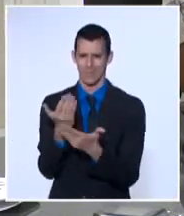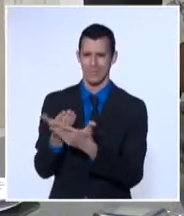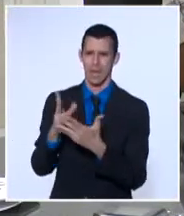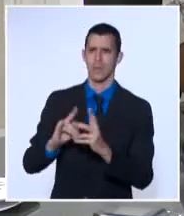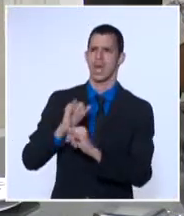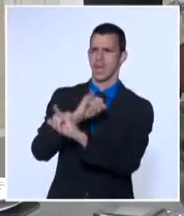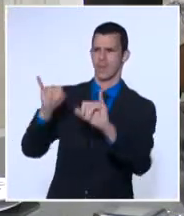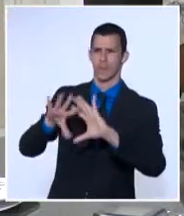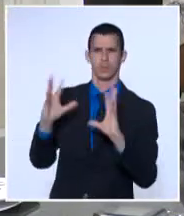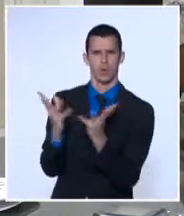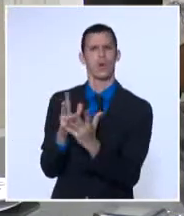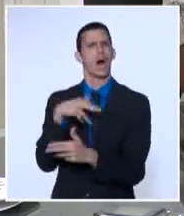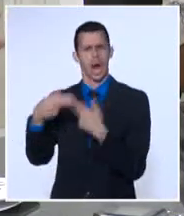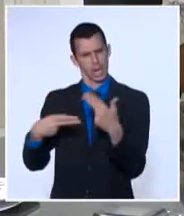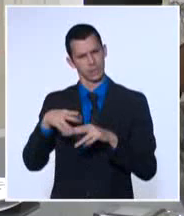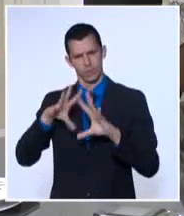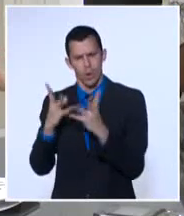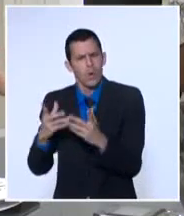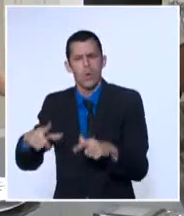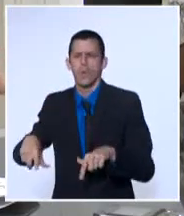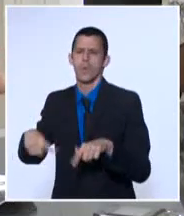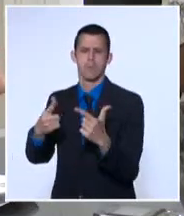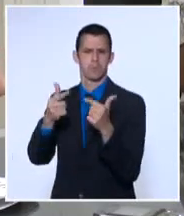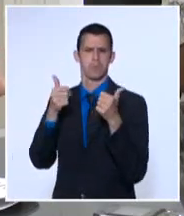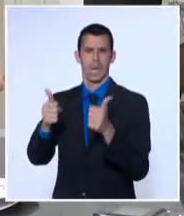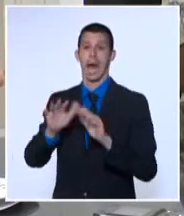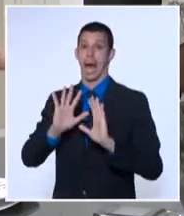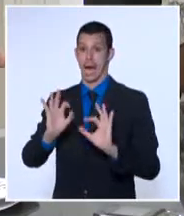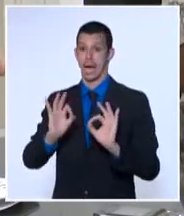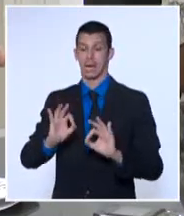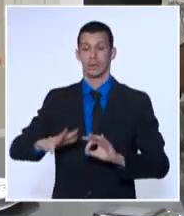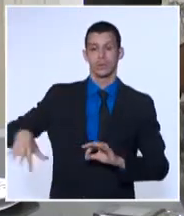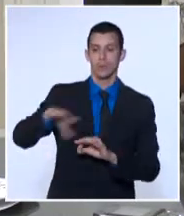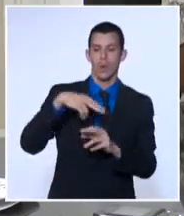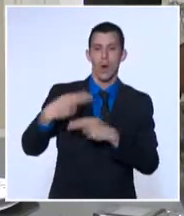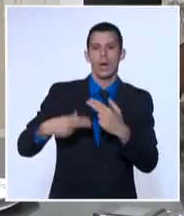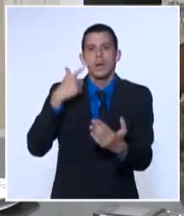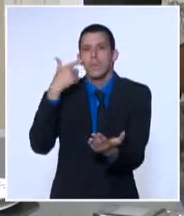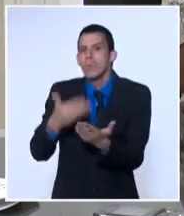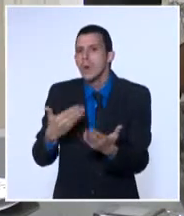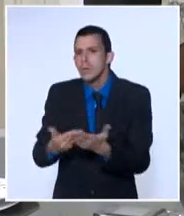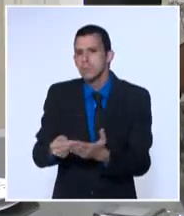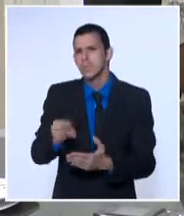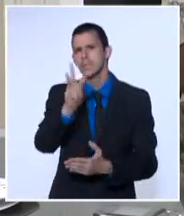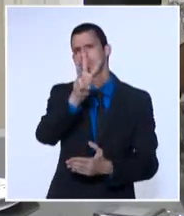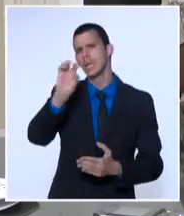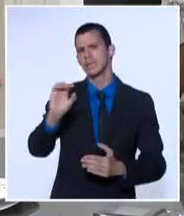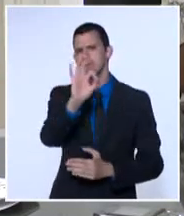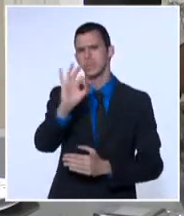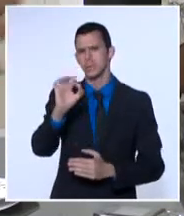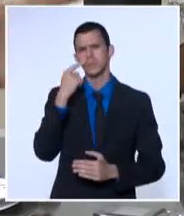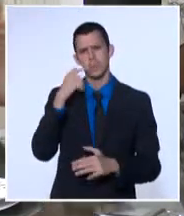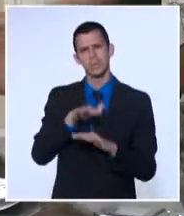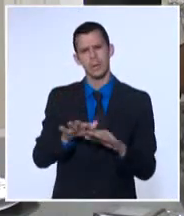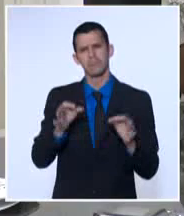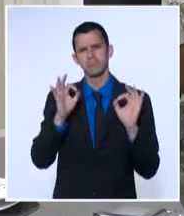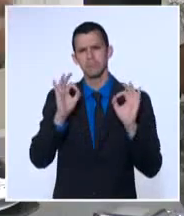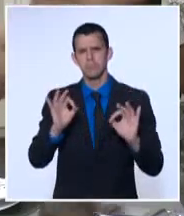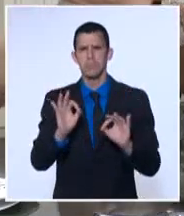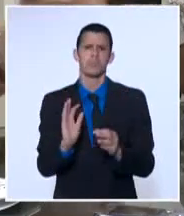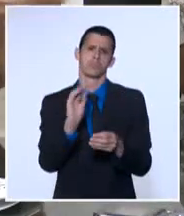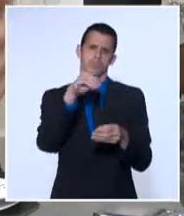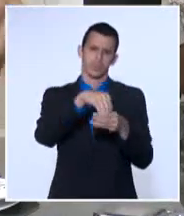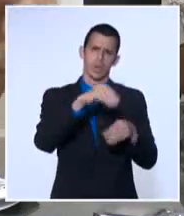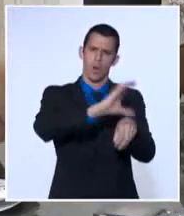de todo el total que se desarrolló en todos los colegios, el 30% se introduce en el sistema